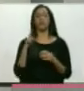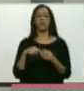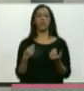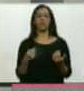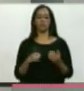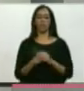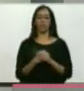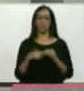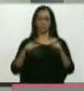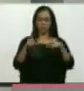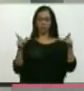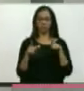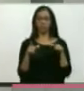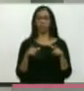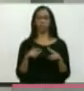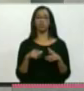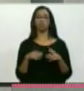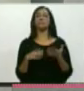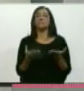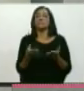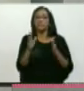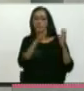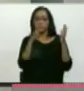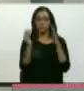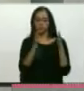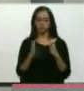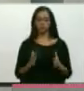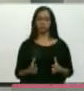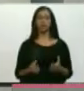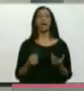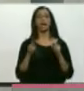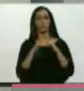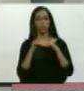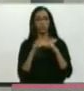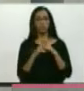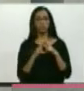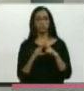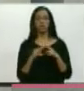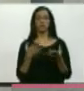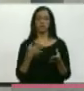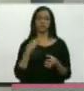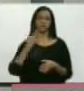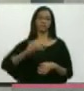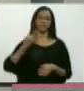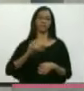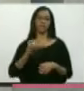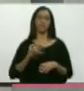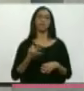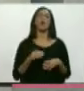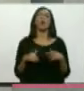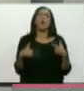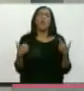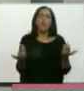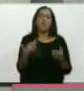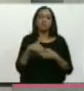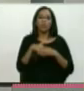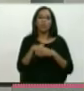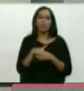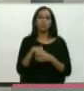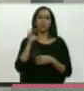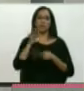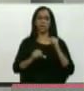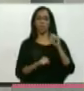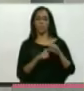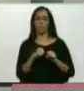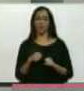se derrumba, y acompañado de eso habría que conocer a través de sus declaraciones que cuántos votos fueron comprados en los